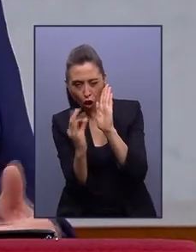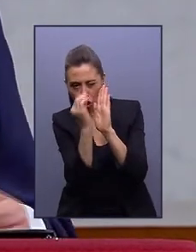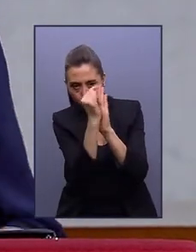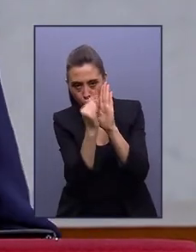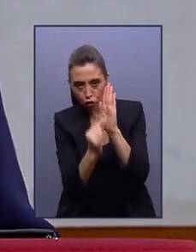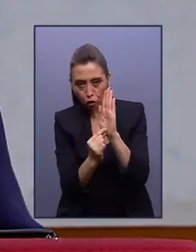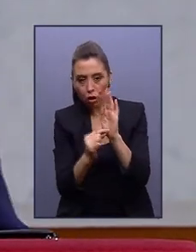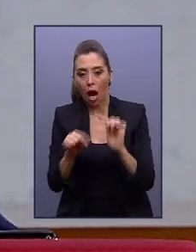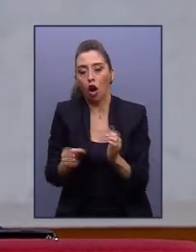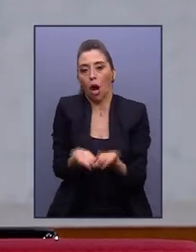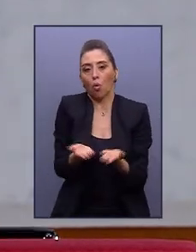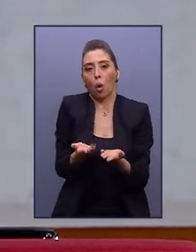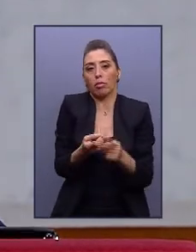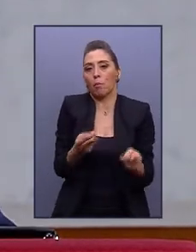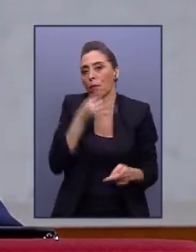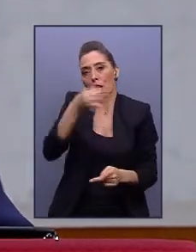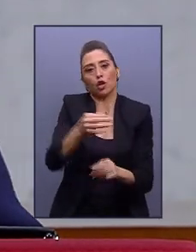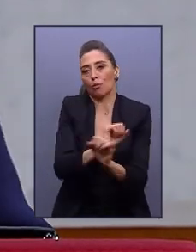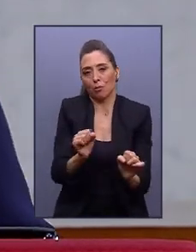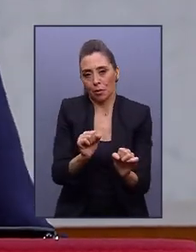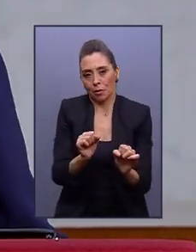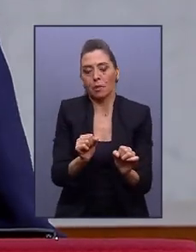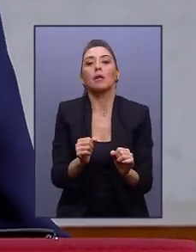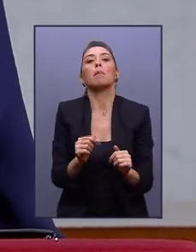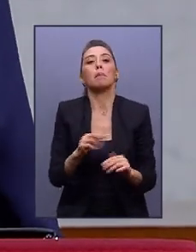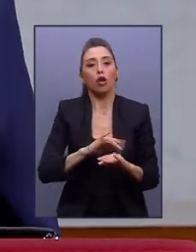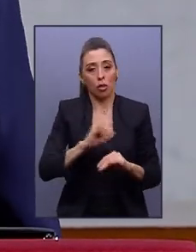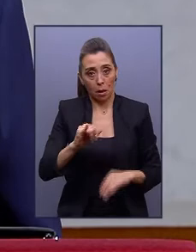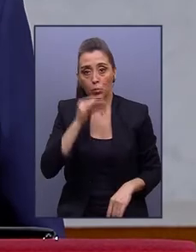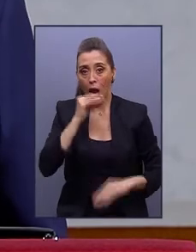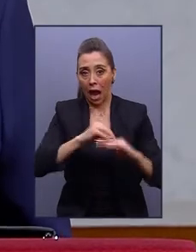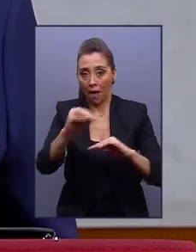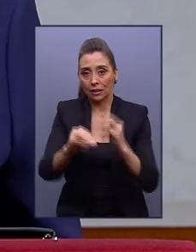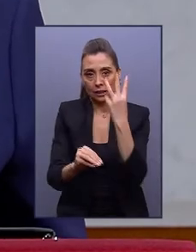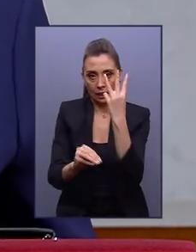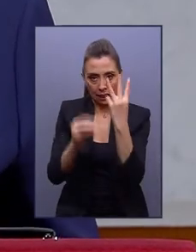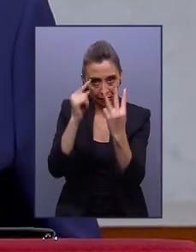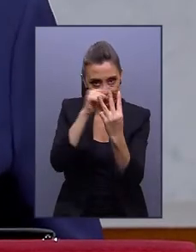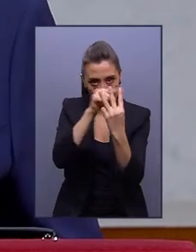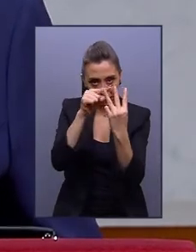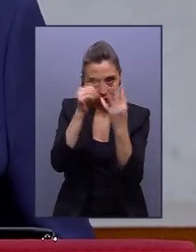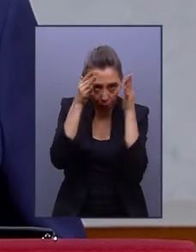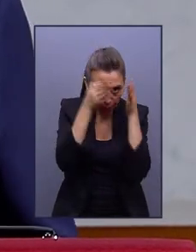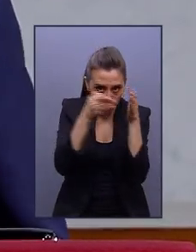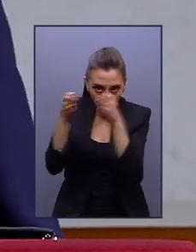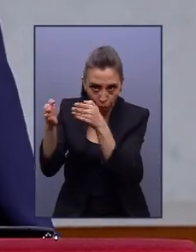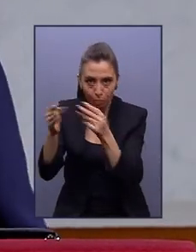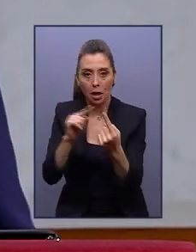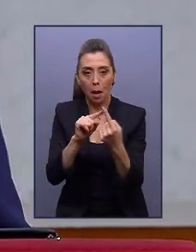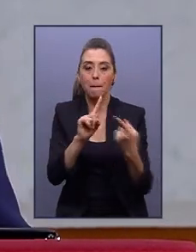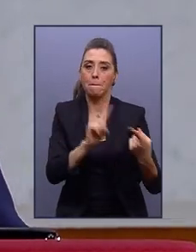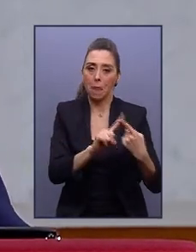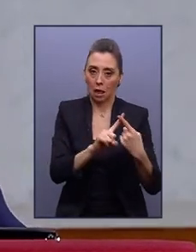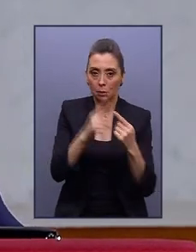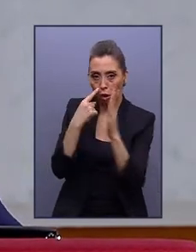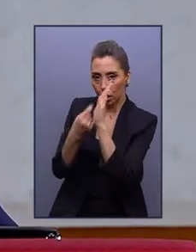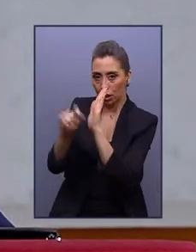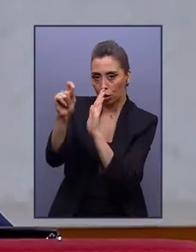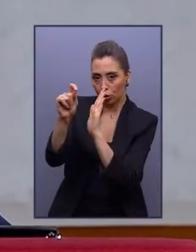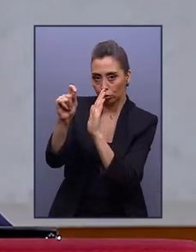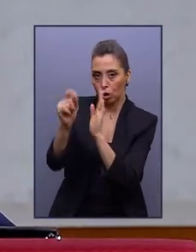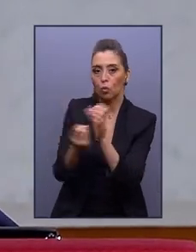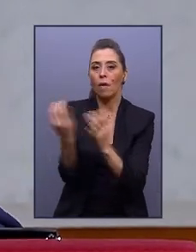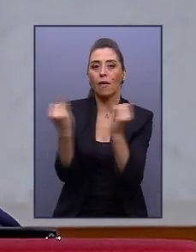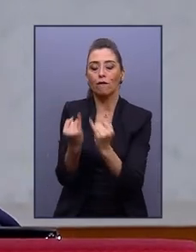las posibilidades de esta cuenta. Pero quiero adelantar que actuaremos desde ya en tres dimensiones. Primero, la participación y el reconocimiento y